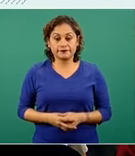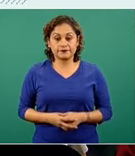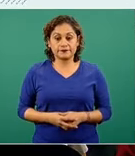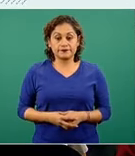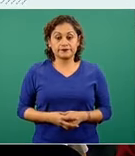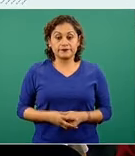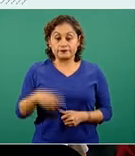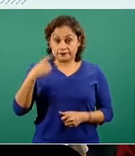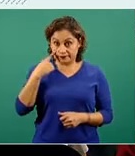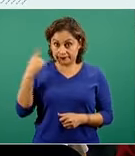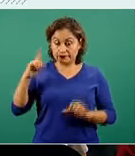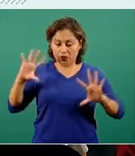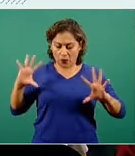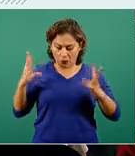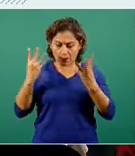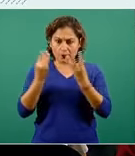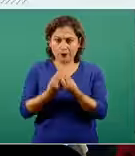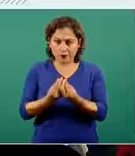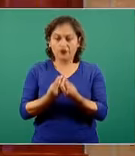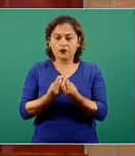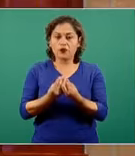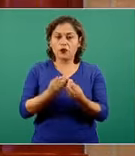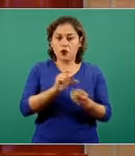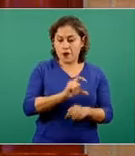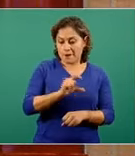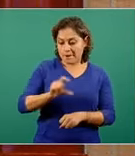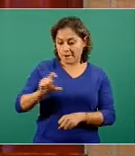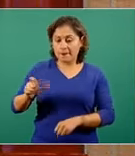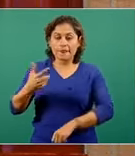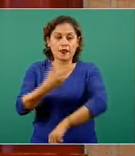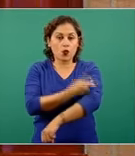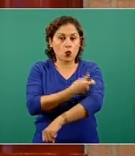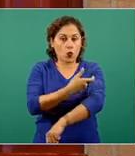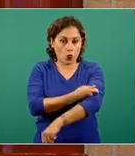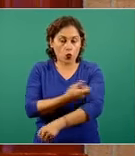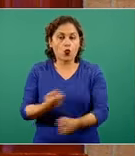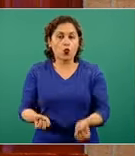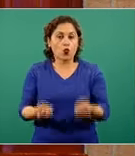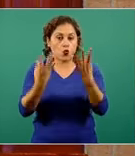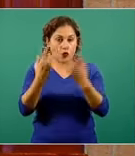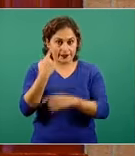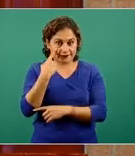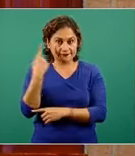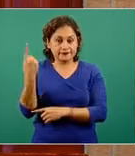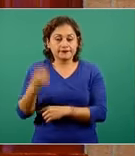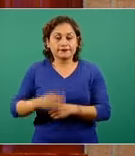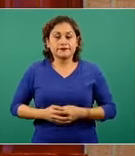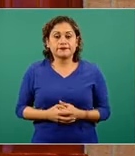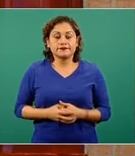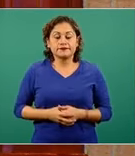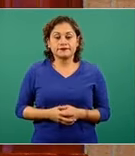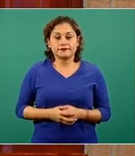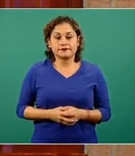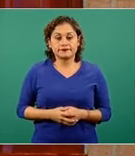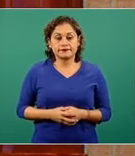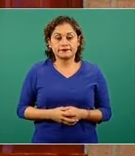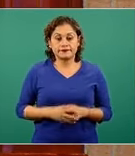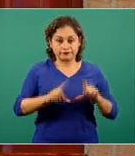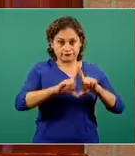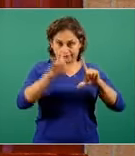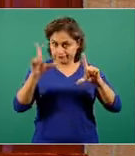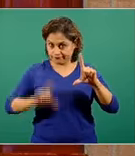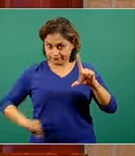tenemos las dosis aplicadas acumuladas que hasta el momento se han precisamente aplicado en todo el